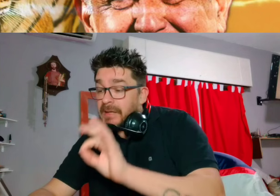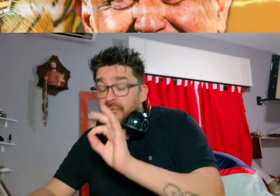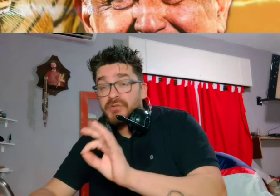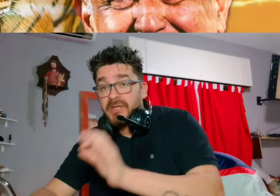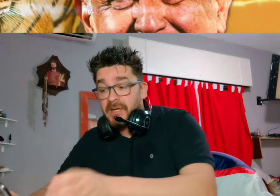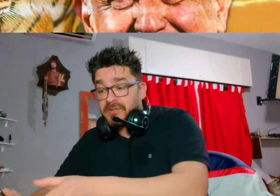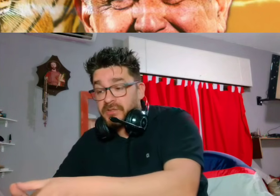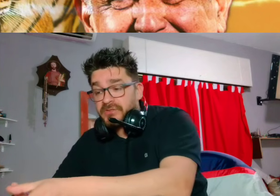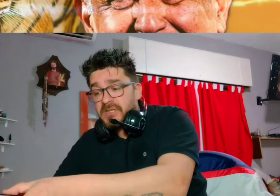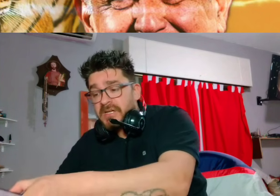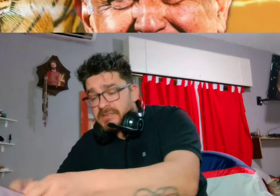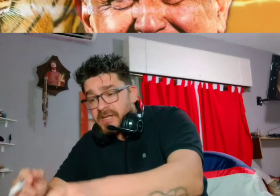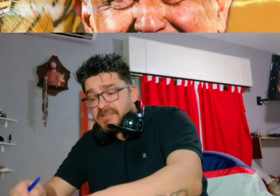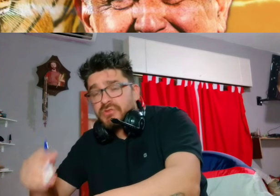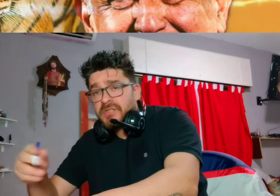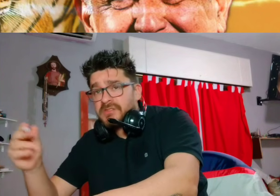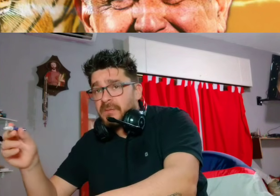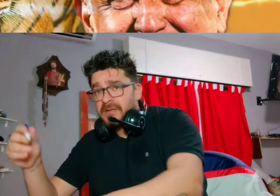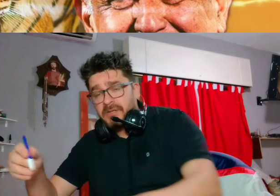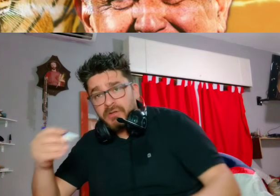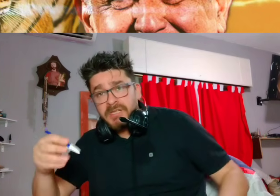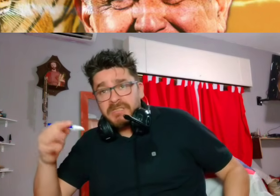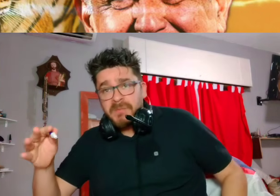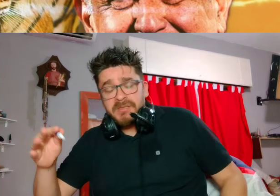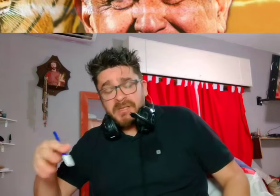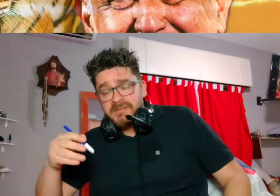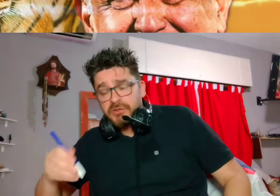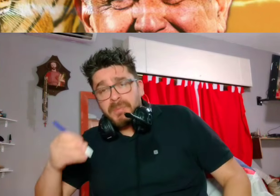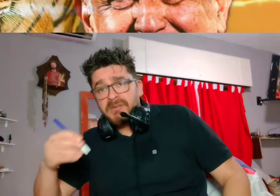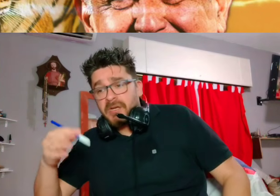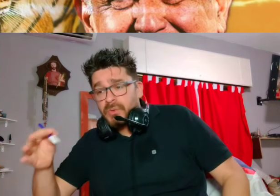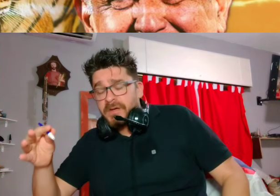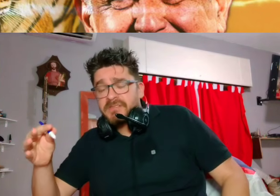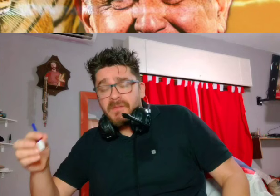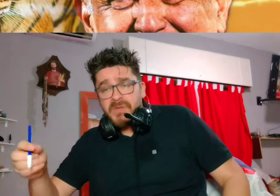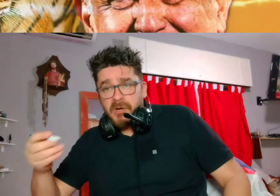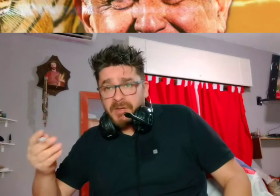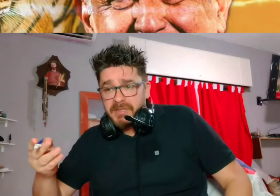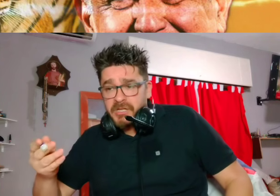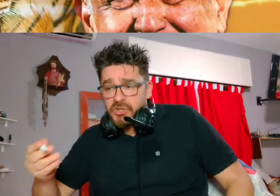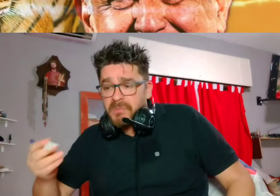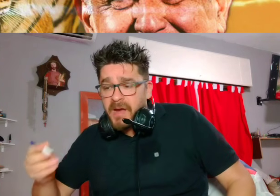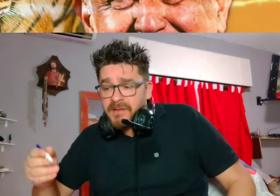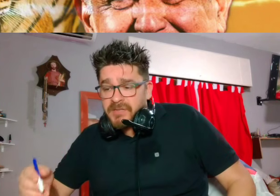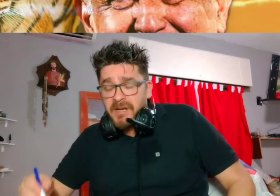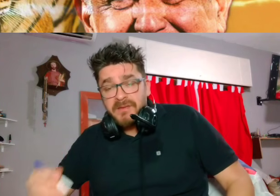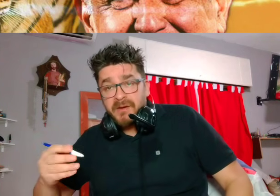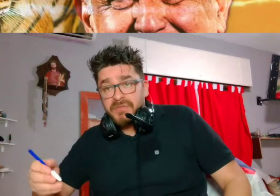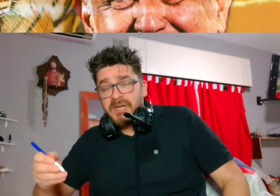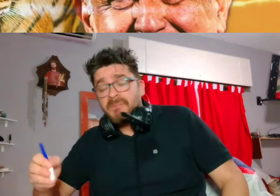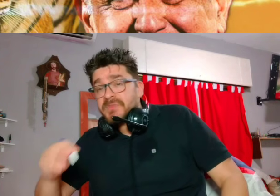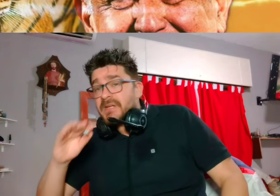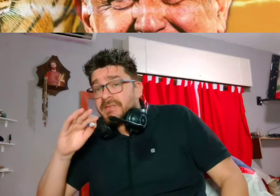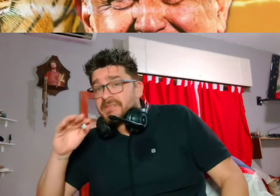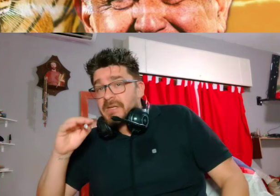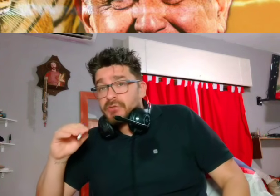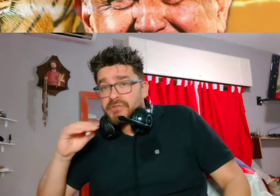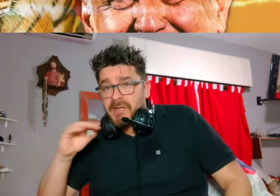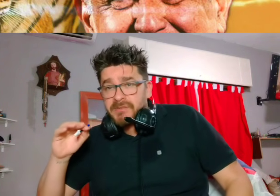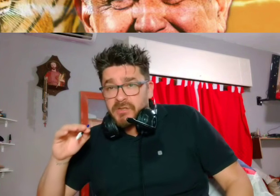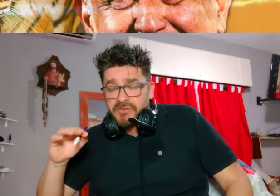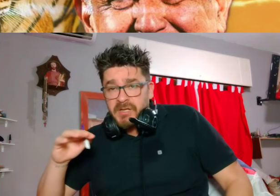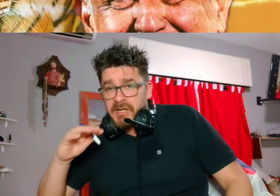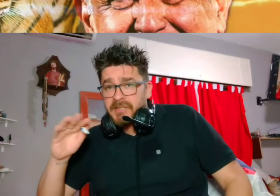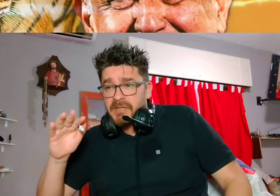nuevas de batería para autos eléctricos. Y así sucesivamente, constantemente están haciendo plantas nuevas Como les dije, Joe Biden tiene la idea fija de